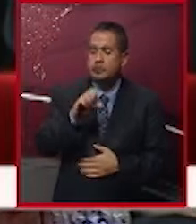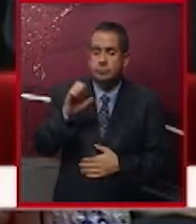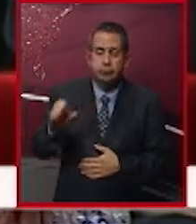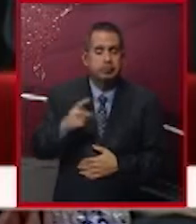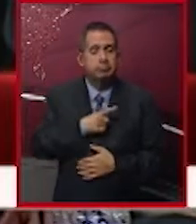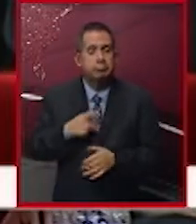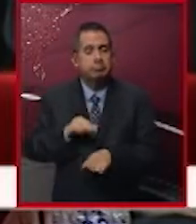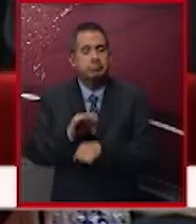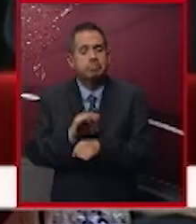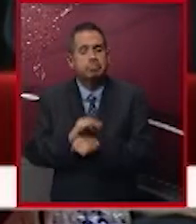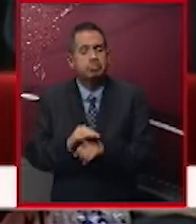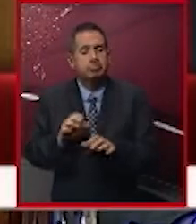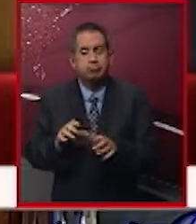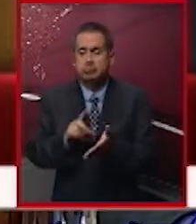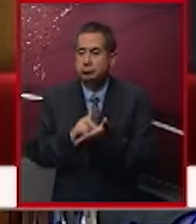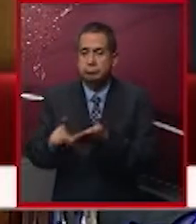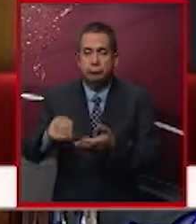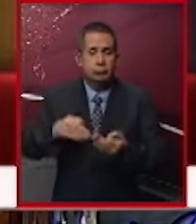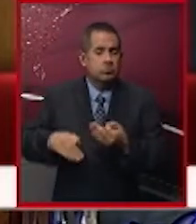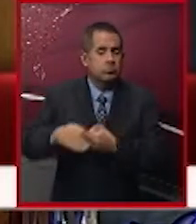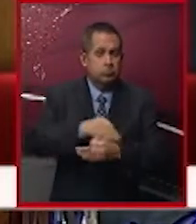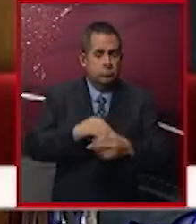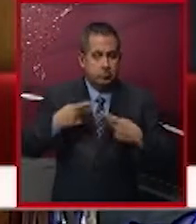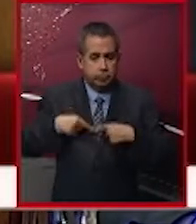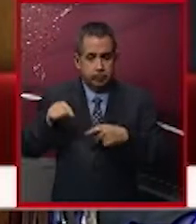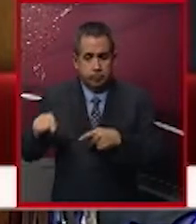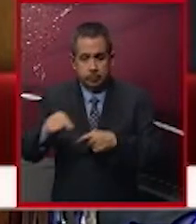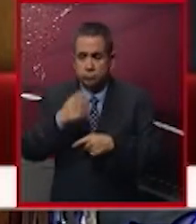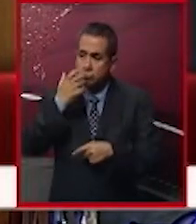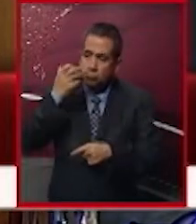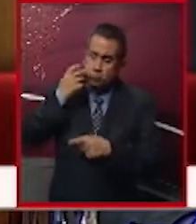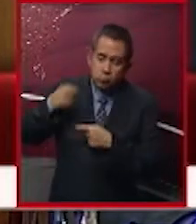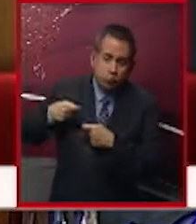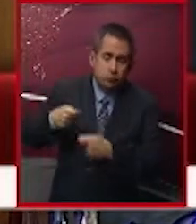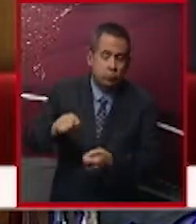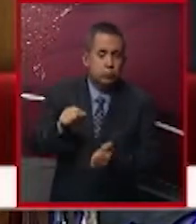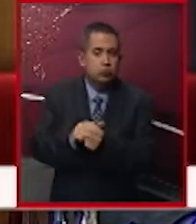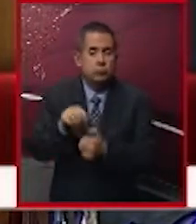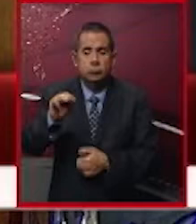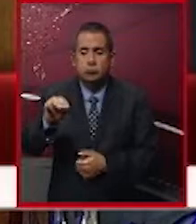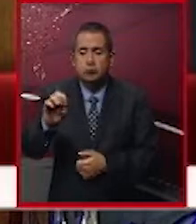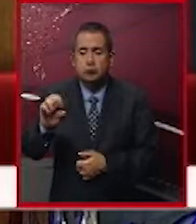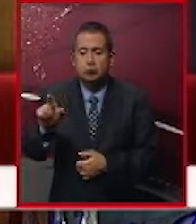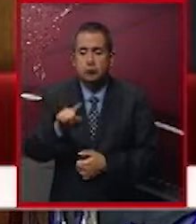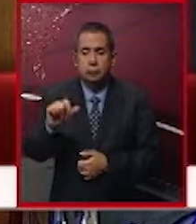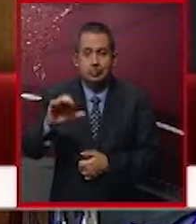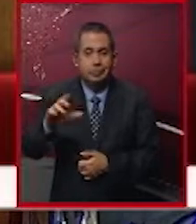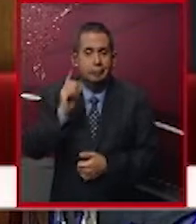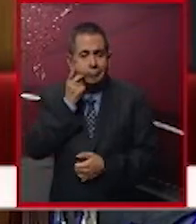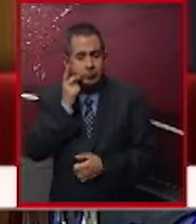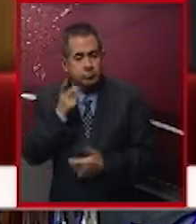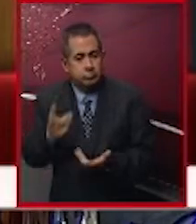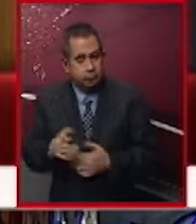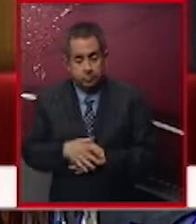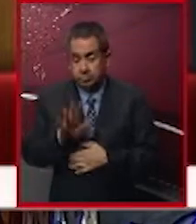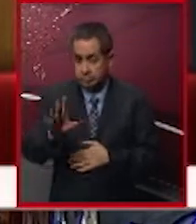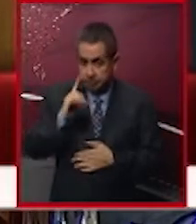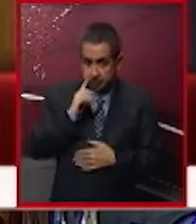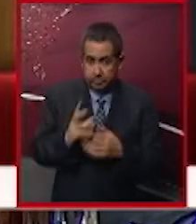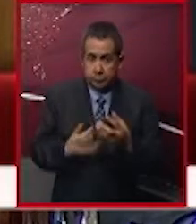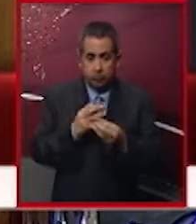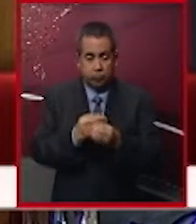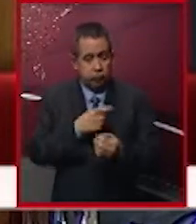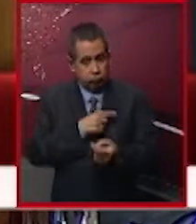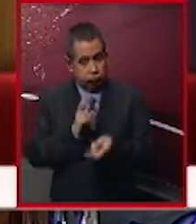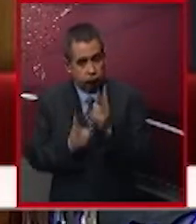salvaguardar el derecho de las entidades que tienen una tradición mezcalera. Pero abono un tema adicional. Yo recibí a los